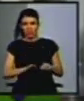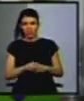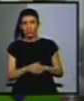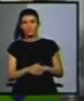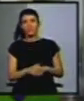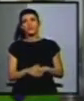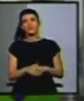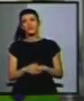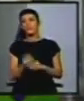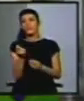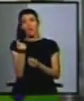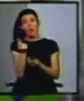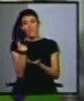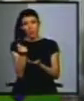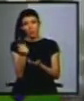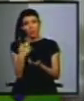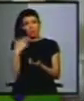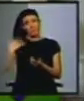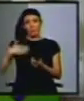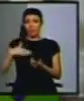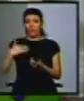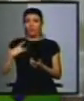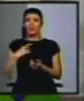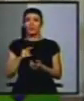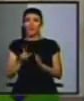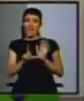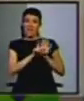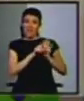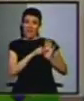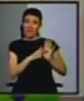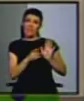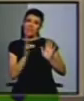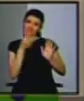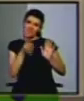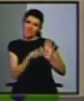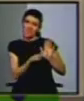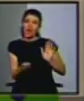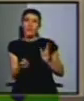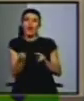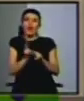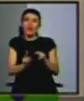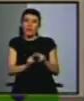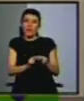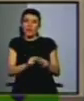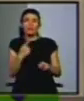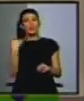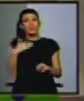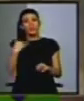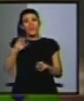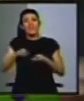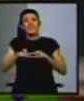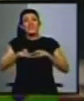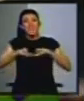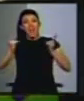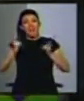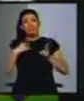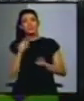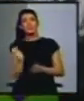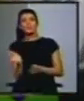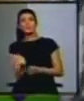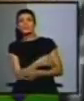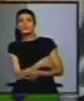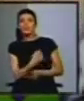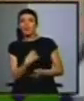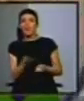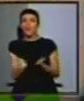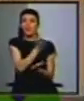que son importantes porque es la forma que la ley dispone para reparar. Pero lo importante es que aquí se restablece un derecho que había sido conculcado, violado, y se